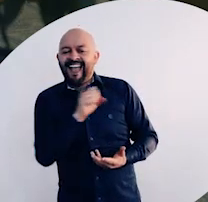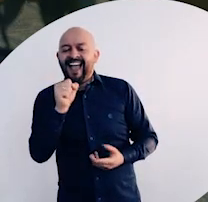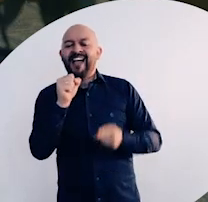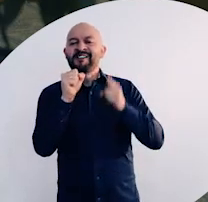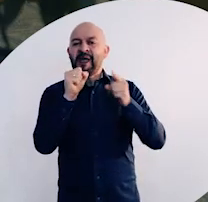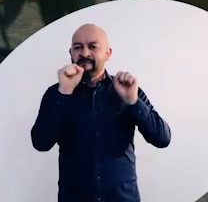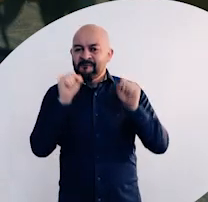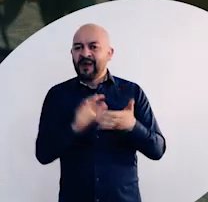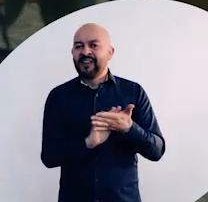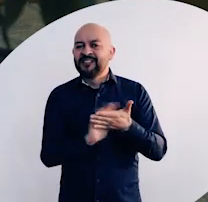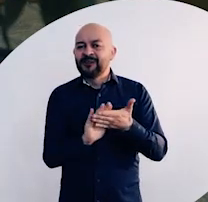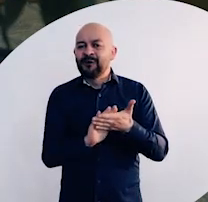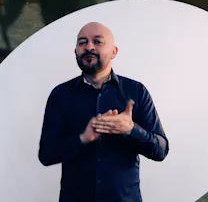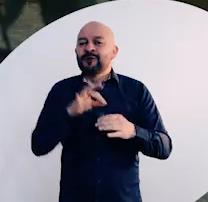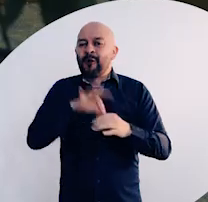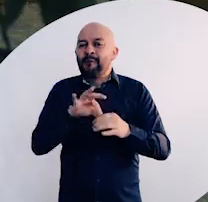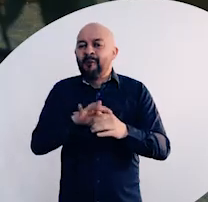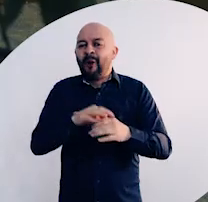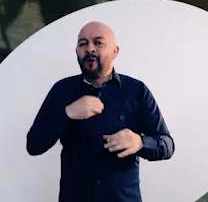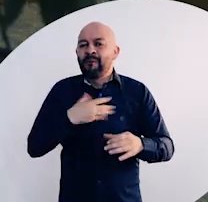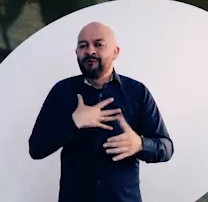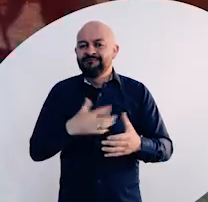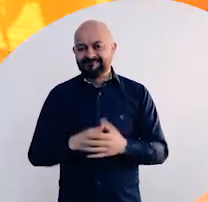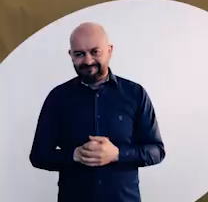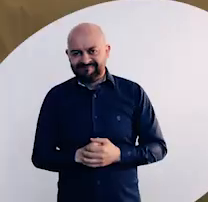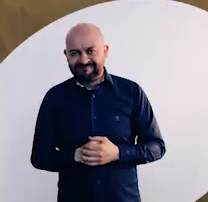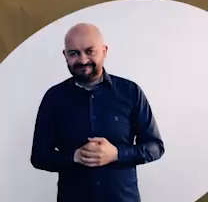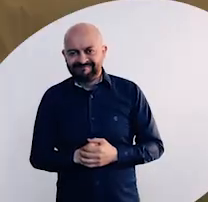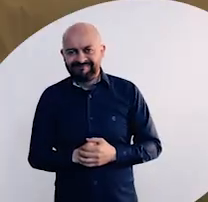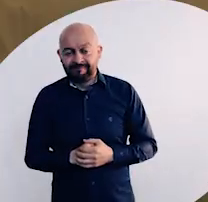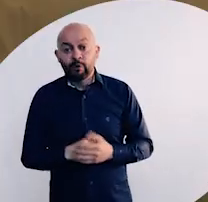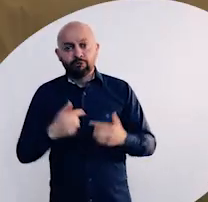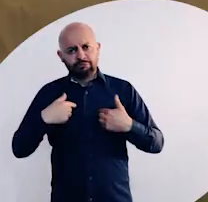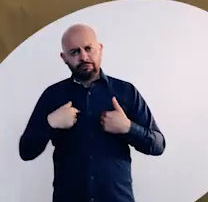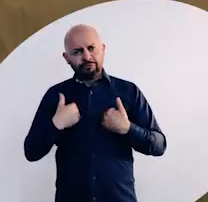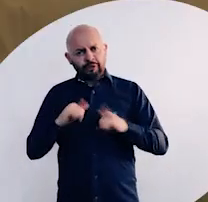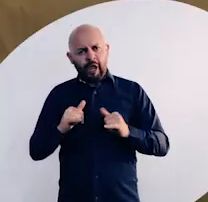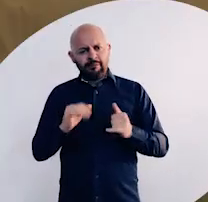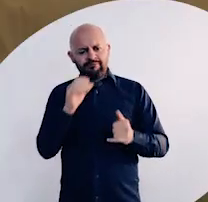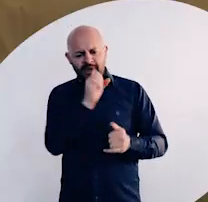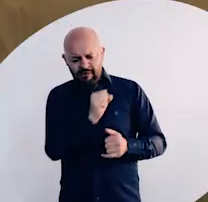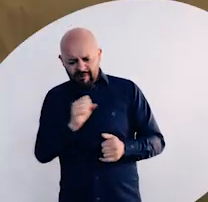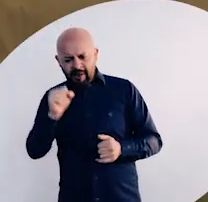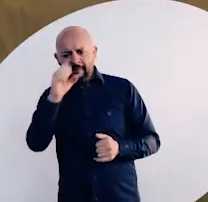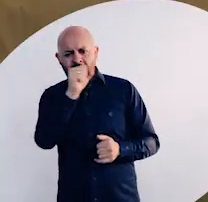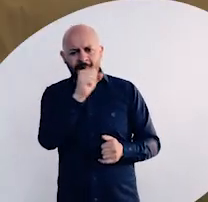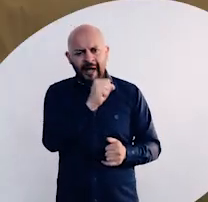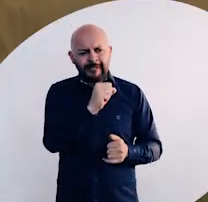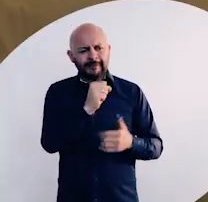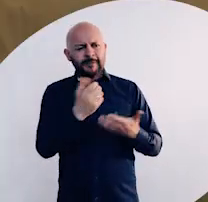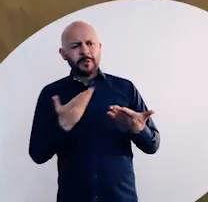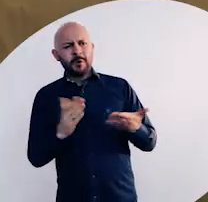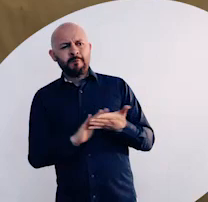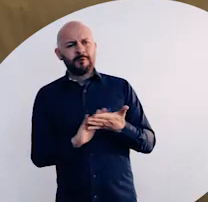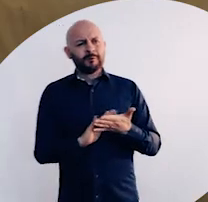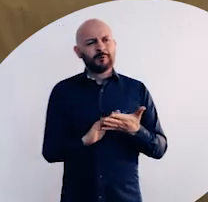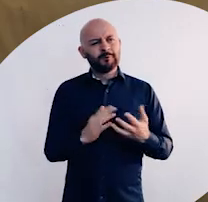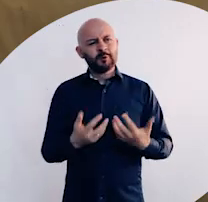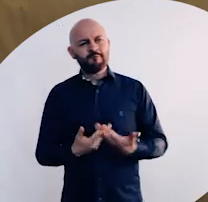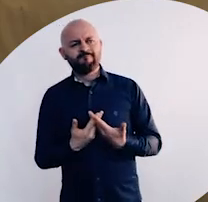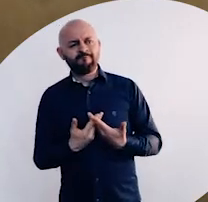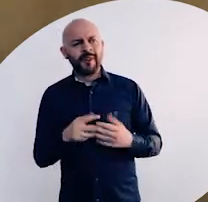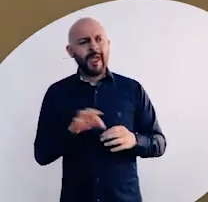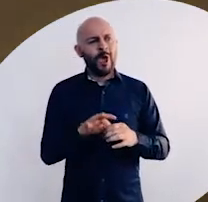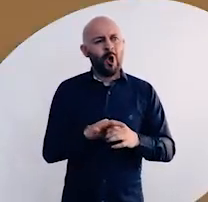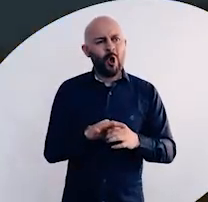efectivamente se encuentran las mayores opciones de ahorro. Cuando ya tenemos esto identificado no hay una fórmula mágica o